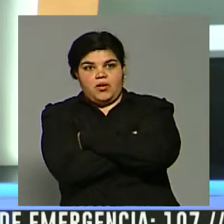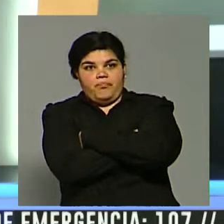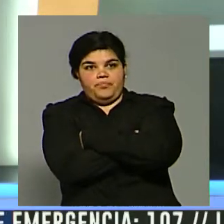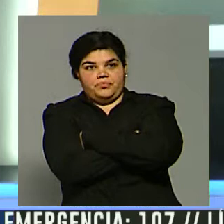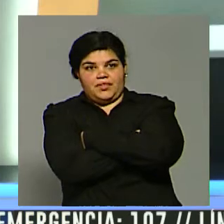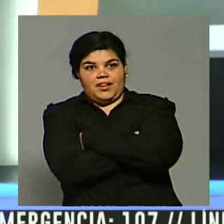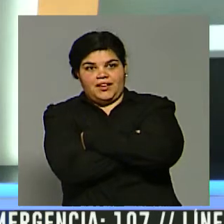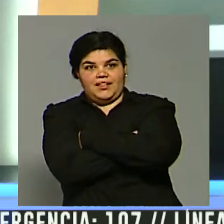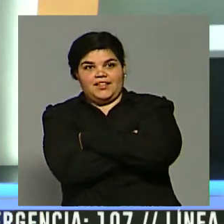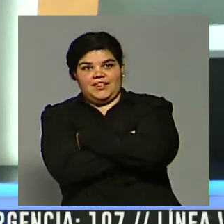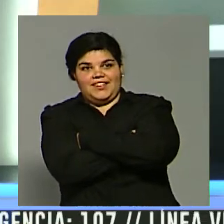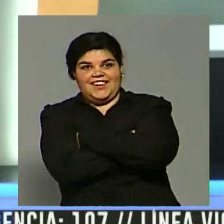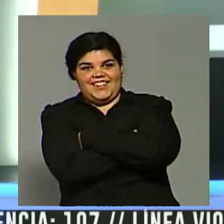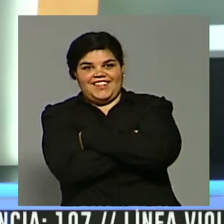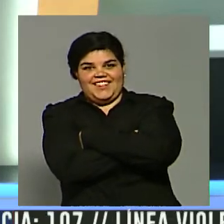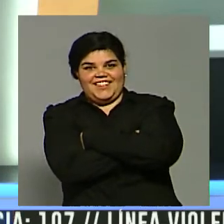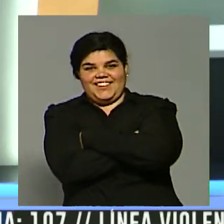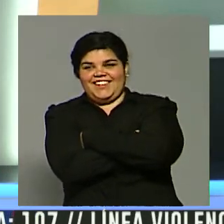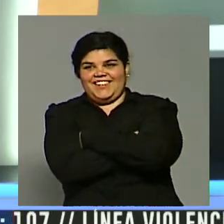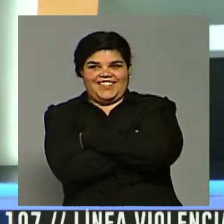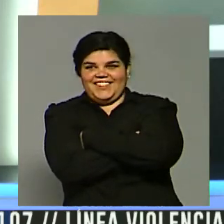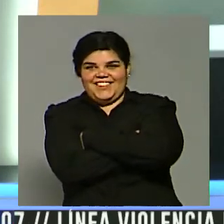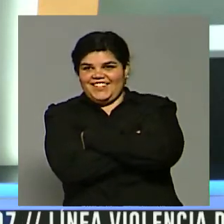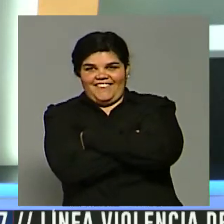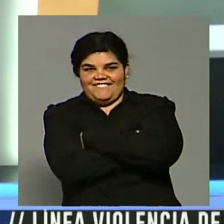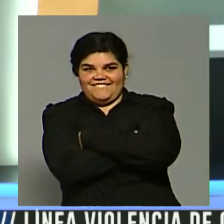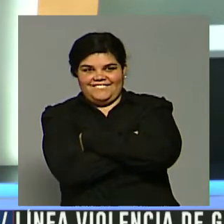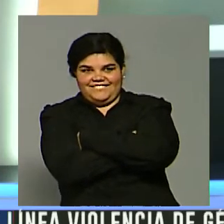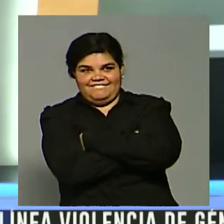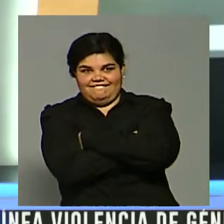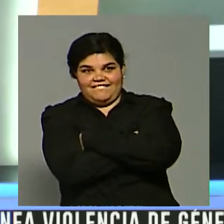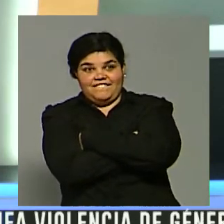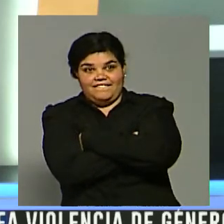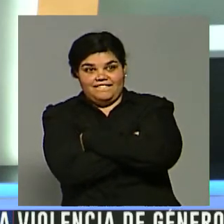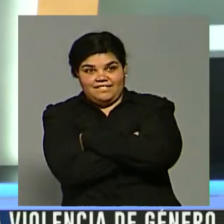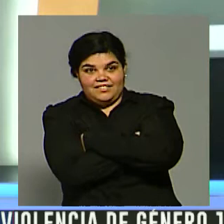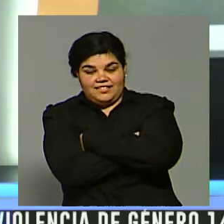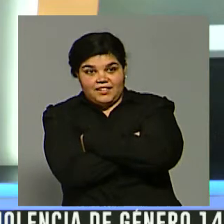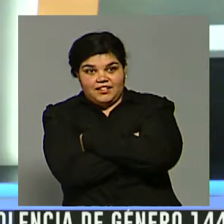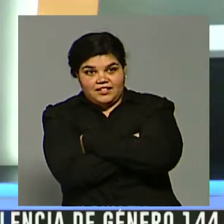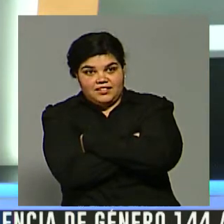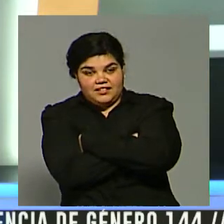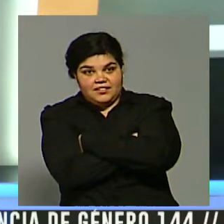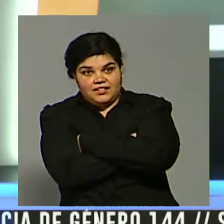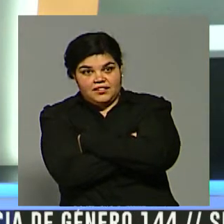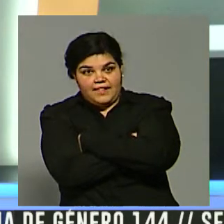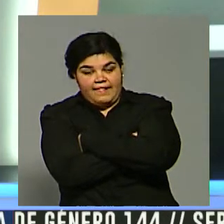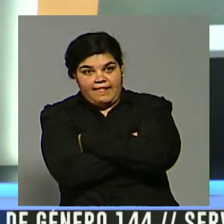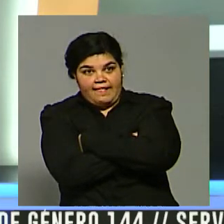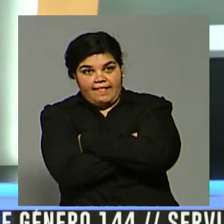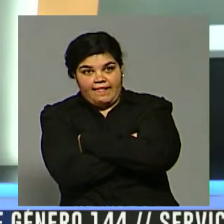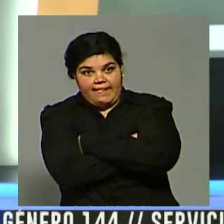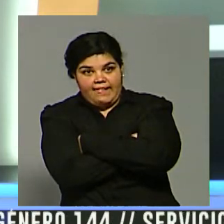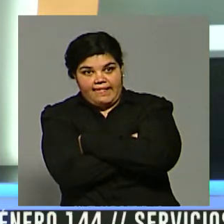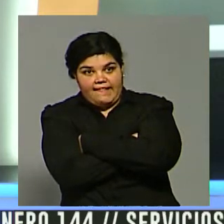el lo vamos a ponchar de acá. Dejamos que cierre una idea y vamos a ver. Bueno, atento ahí porque... Sí, no importa. Si me quedo un